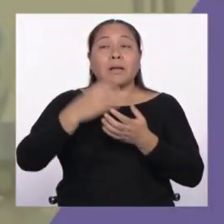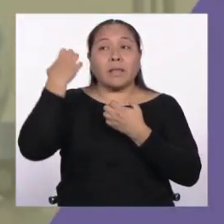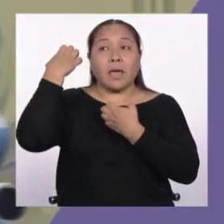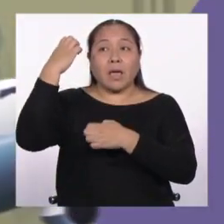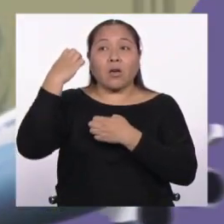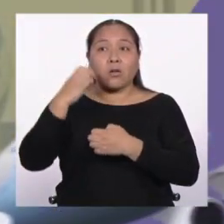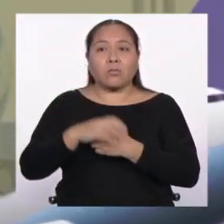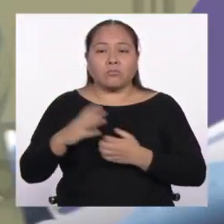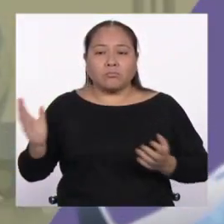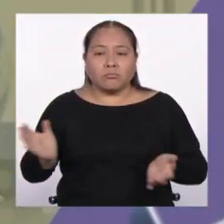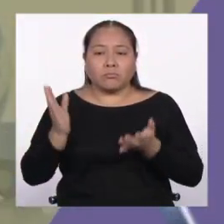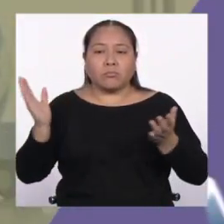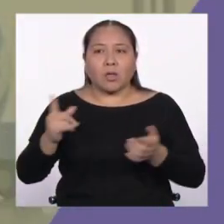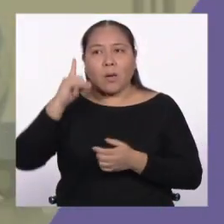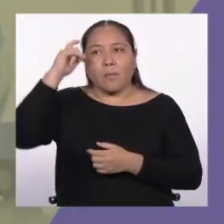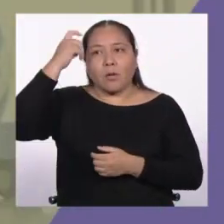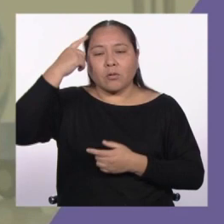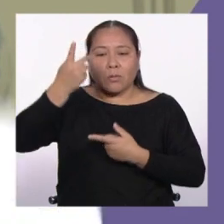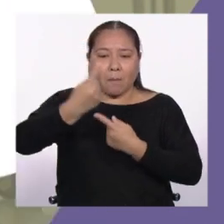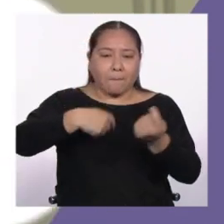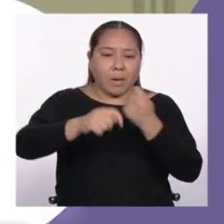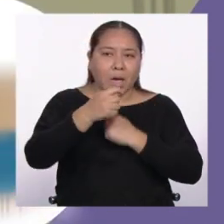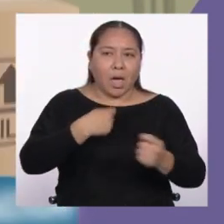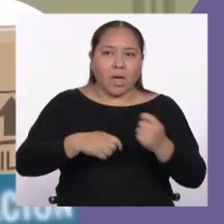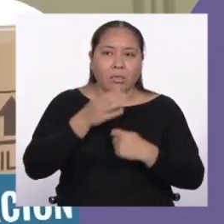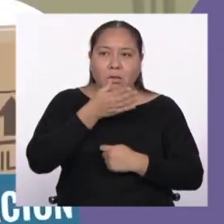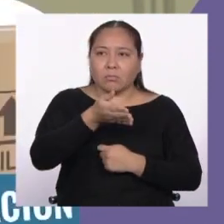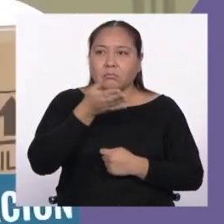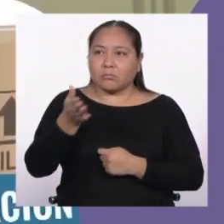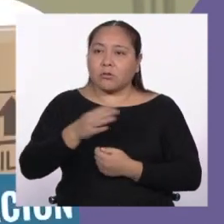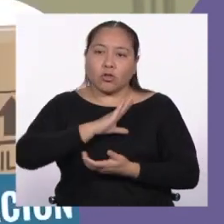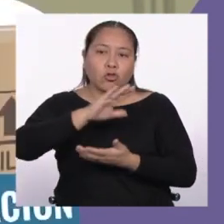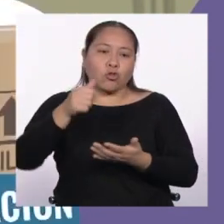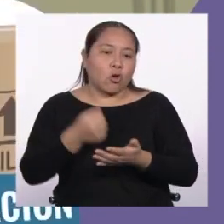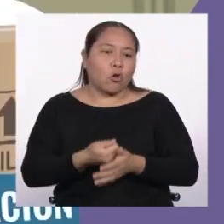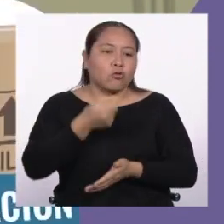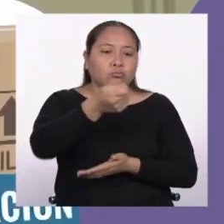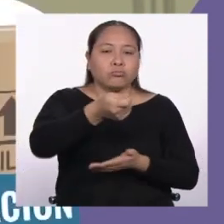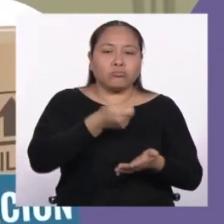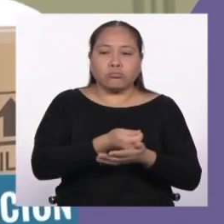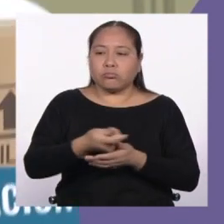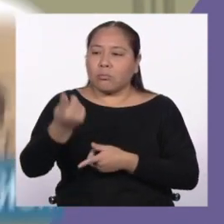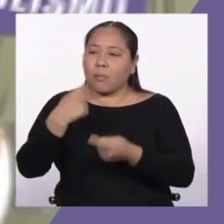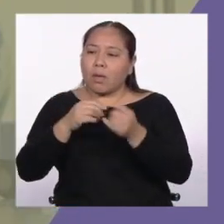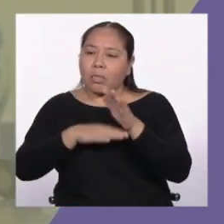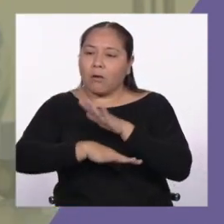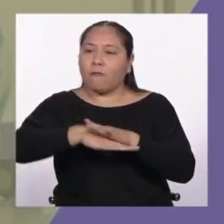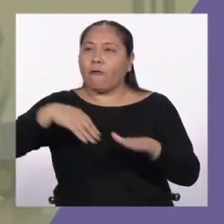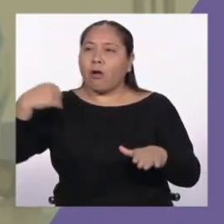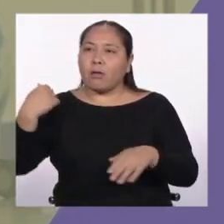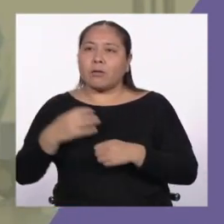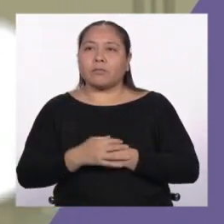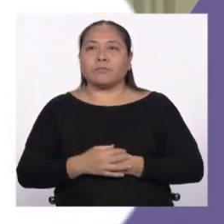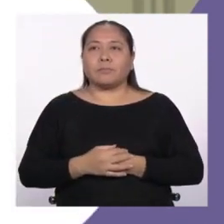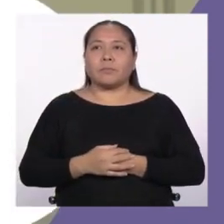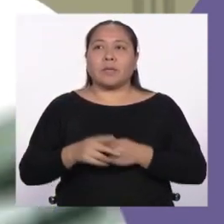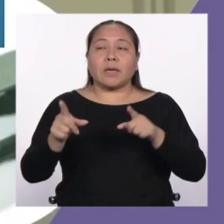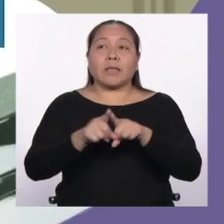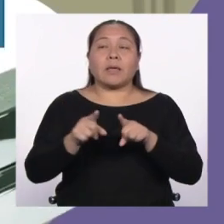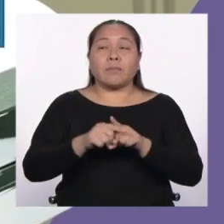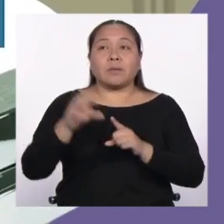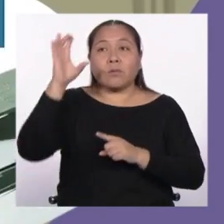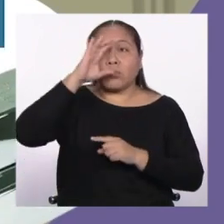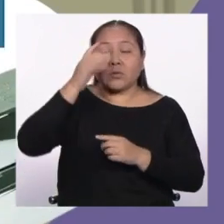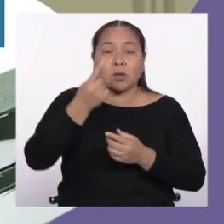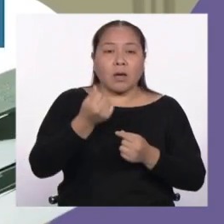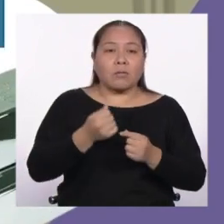una política orientada al mercantilismo, un sistema en el que todo es comercio y exportación. Y en el que también se buscan